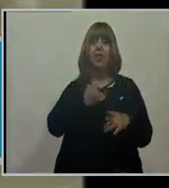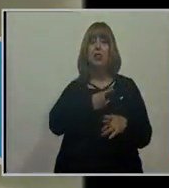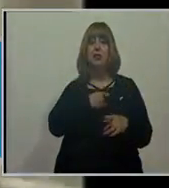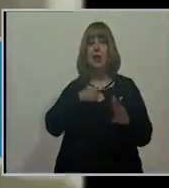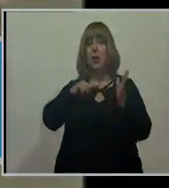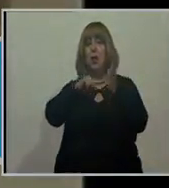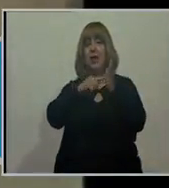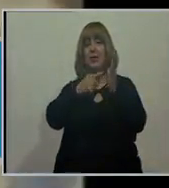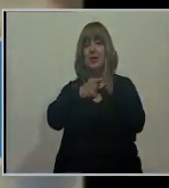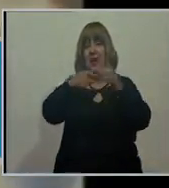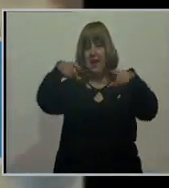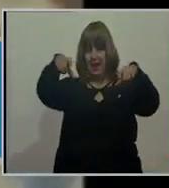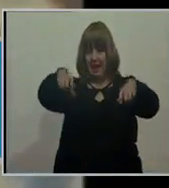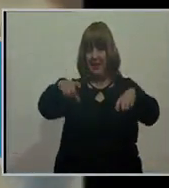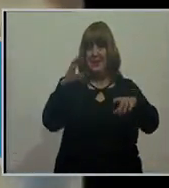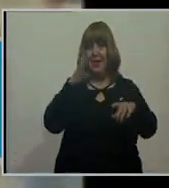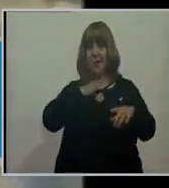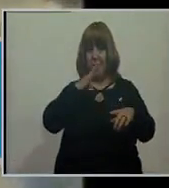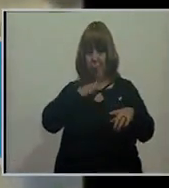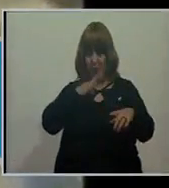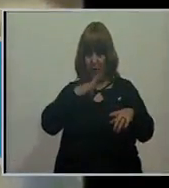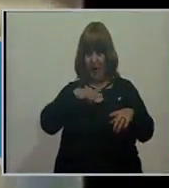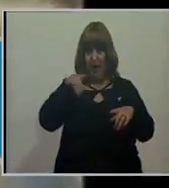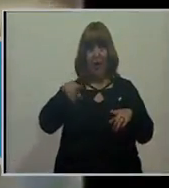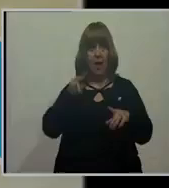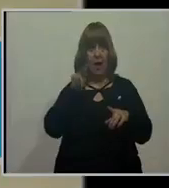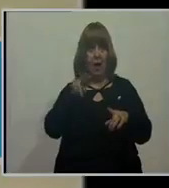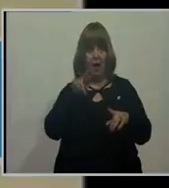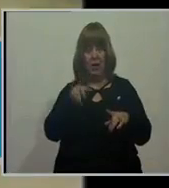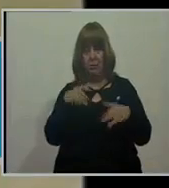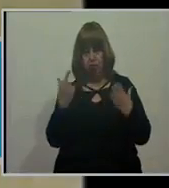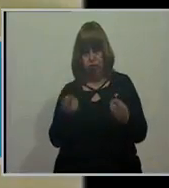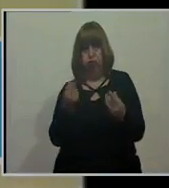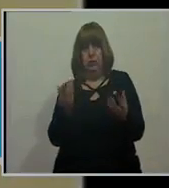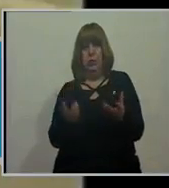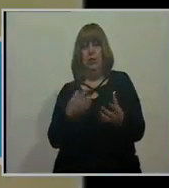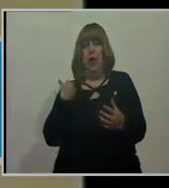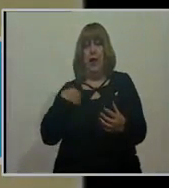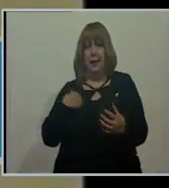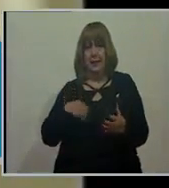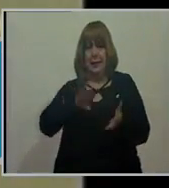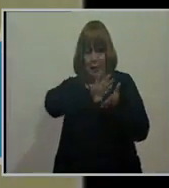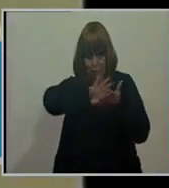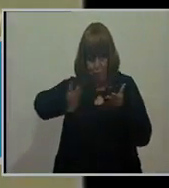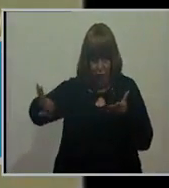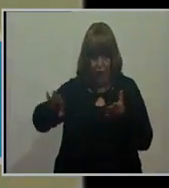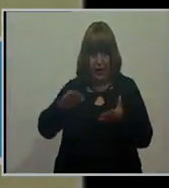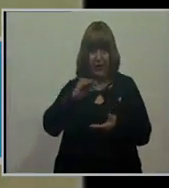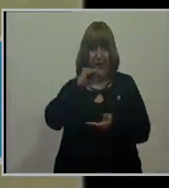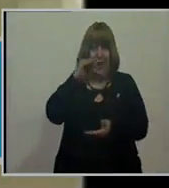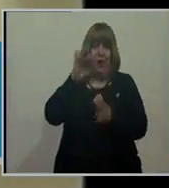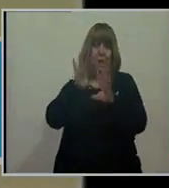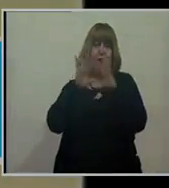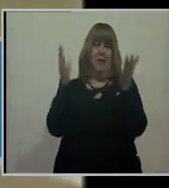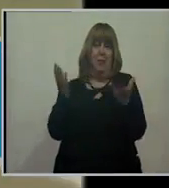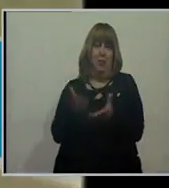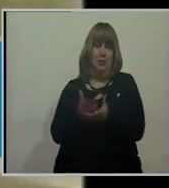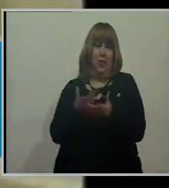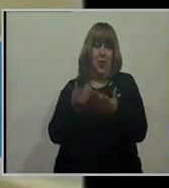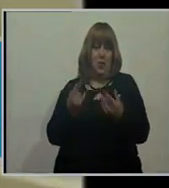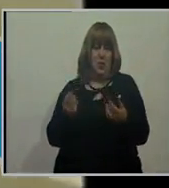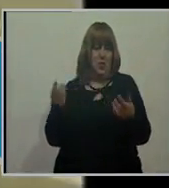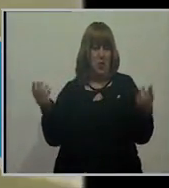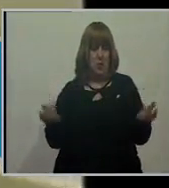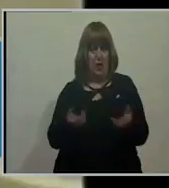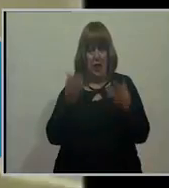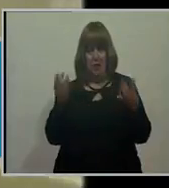este partido que generó, por supuesto, miren, este tipo de situaciones. Argentina fuera de la Copa del Mundo. Por suerte para los futboleros, debo decirles que